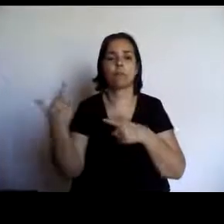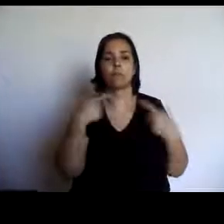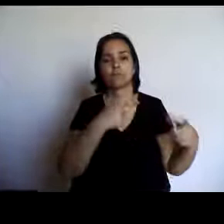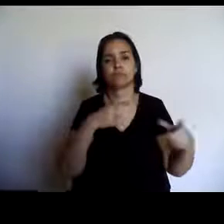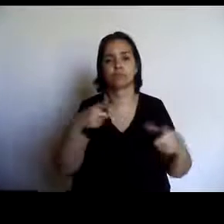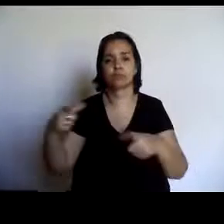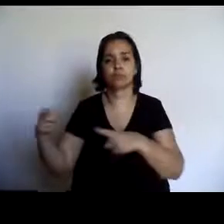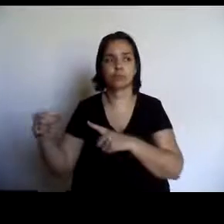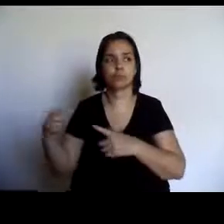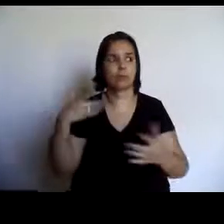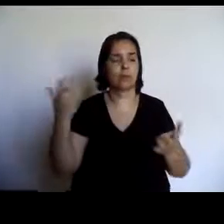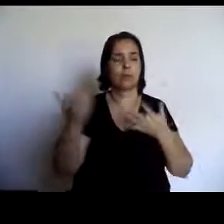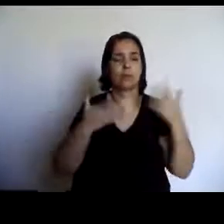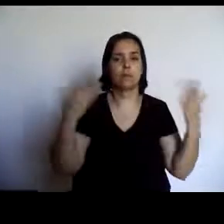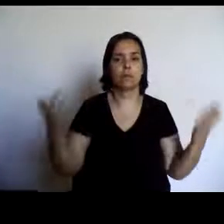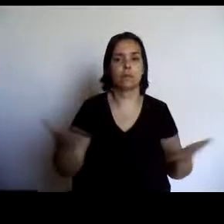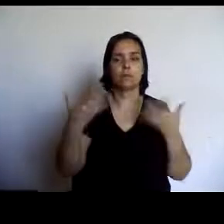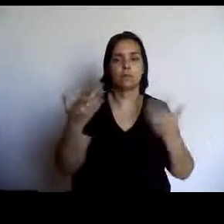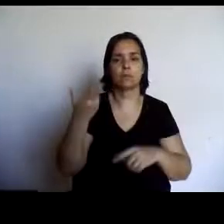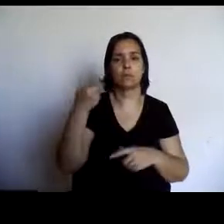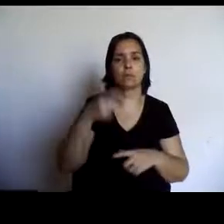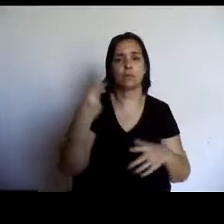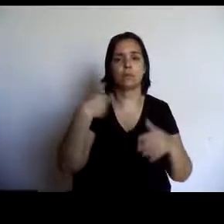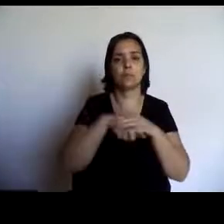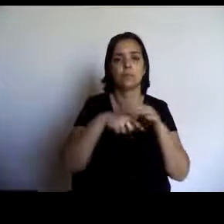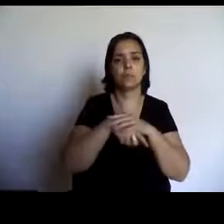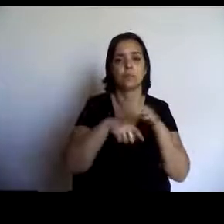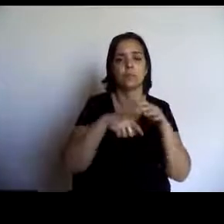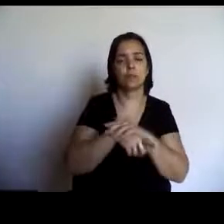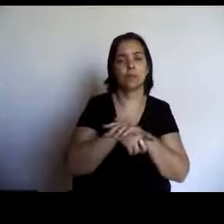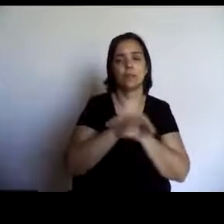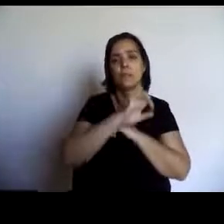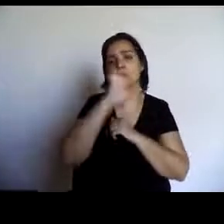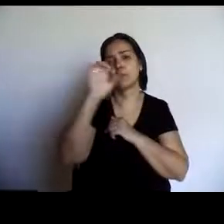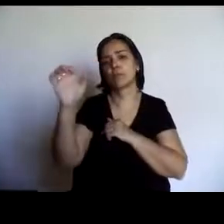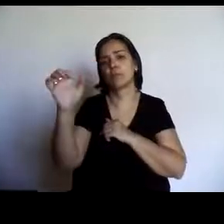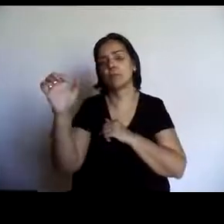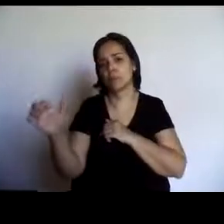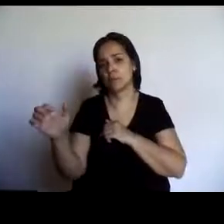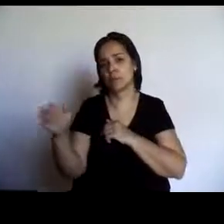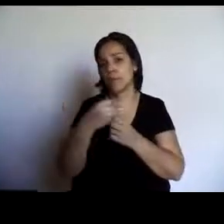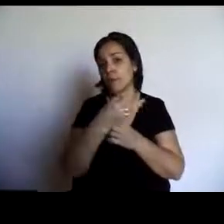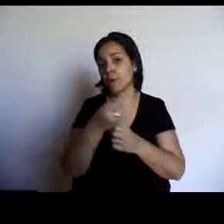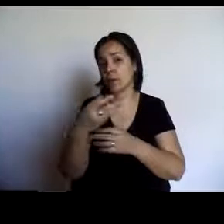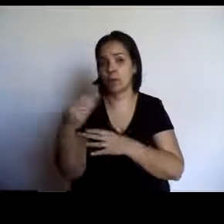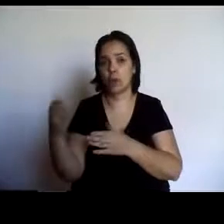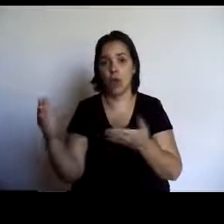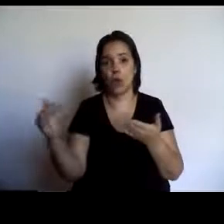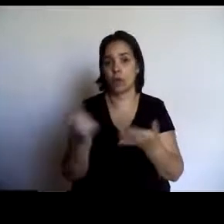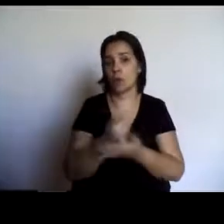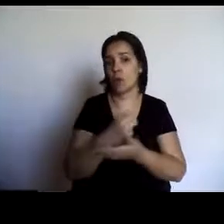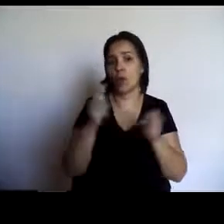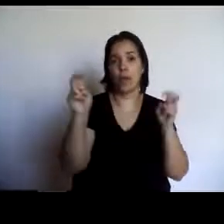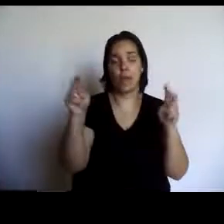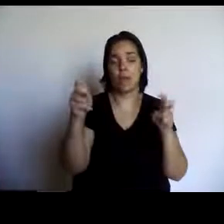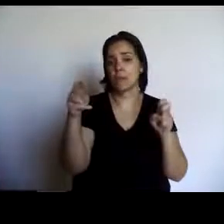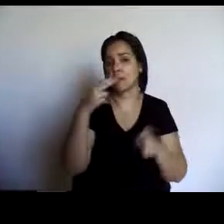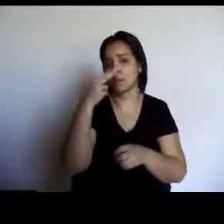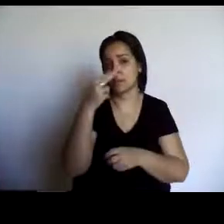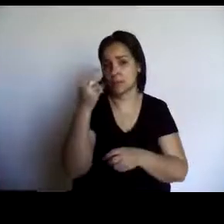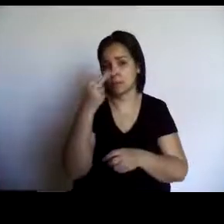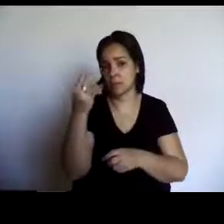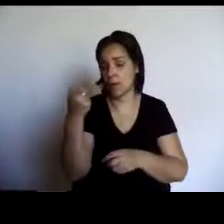actuación. Nos dedicamos también a la gestión de información europea en todos aquellos temas de interés para